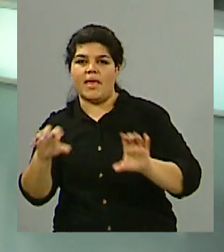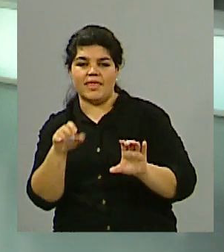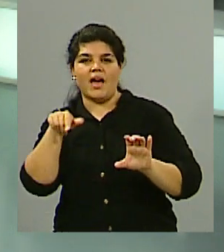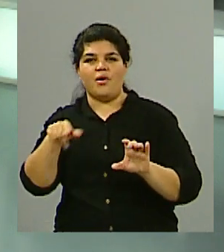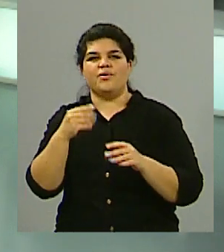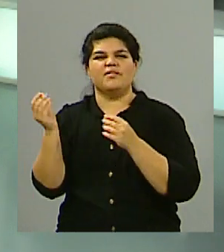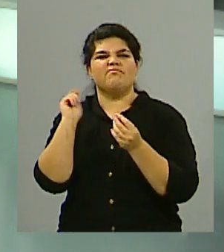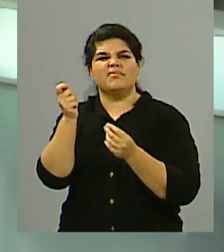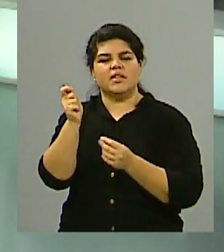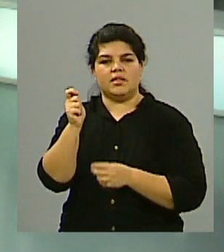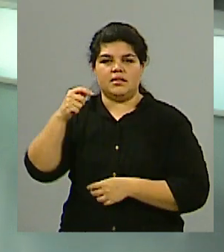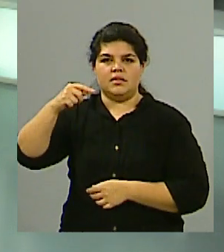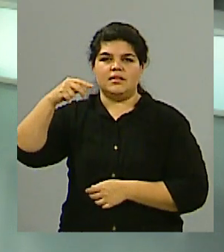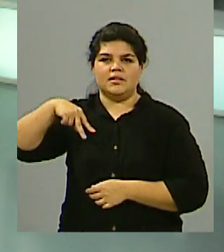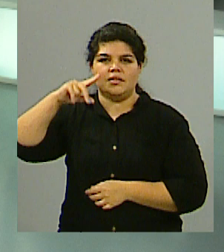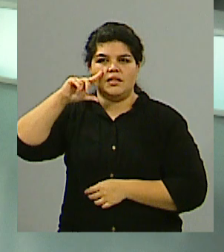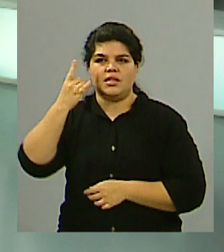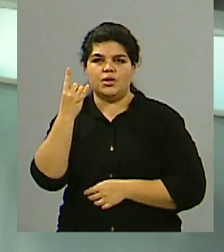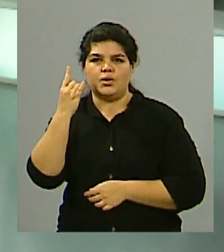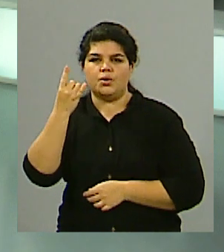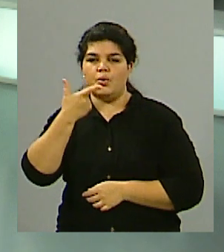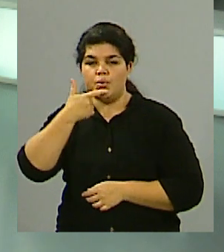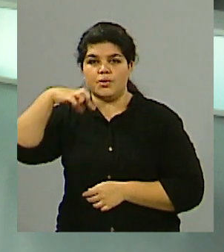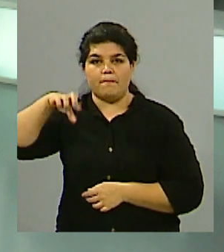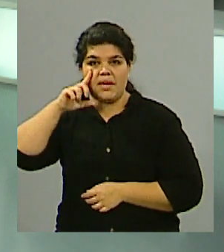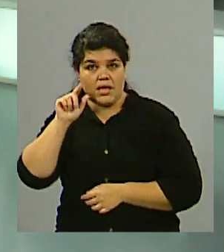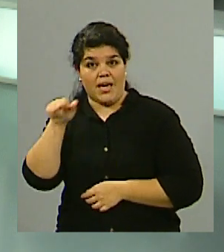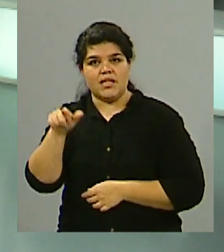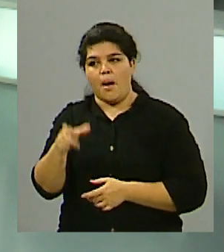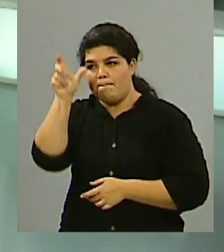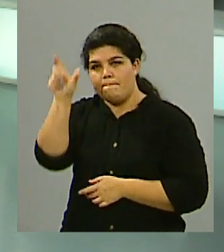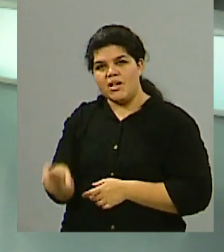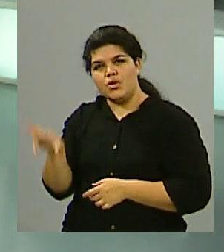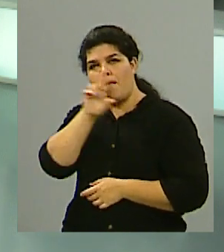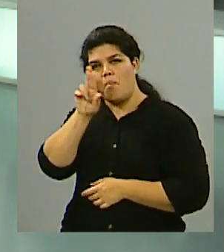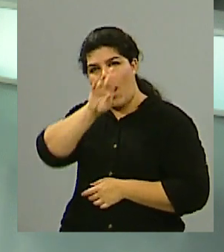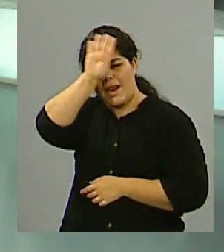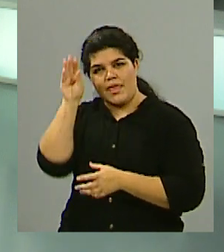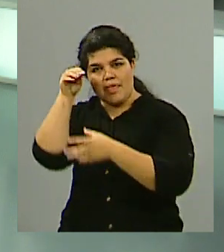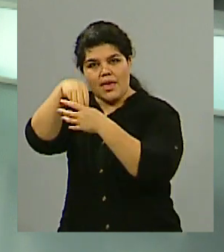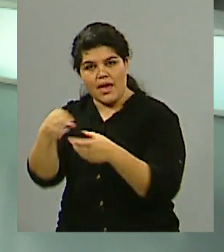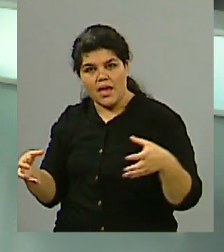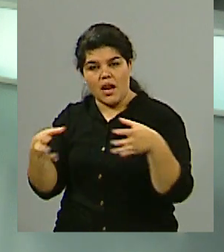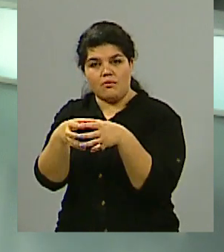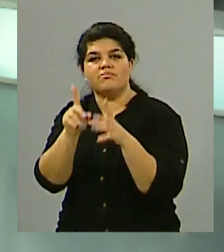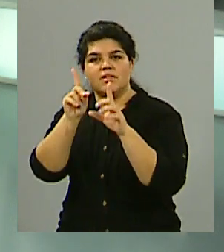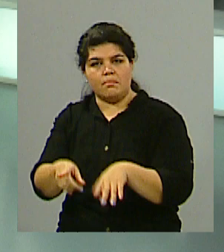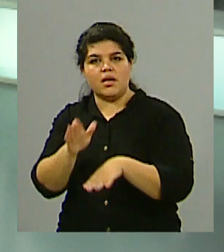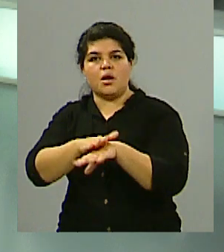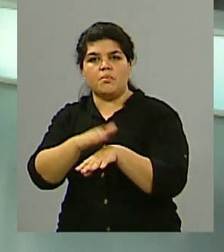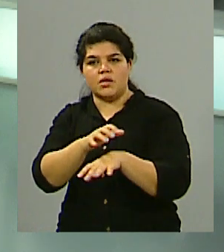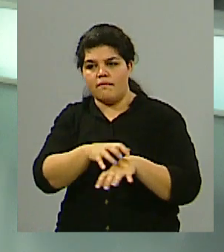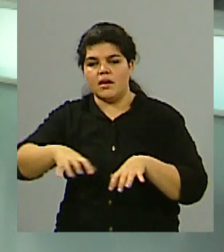con Niuspiquilla Manguay. Ella es mujer indígena y también es responsable del área de pueblos indígenas de